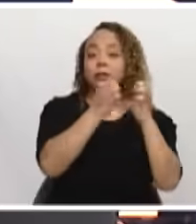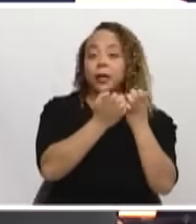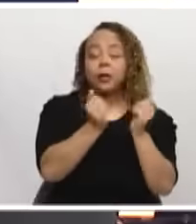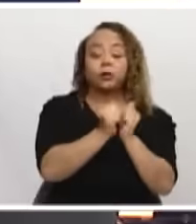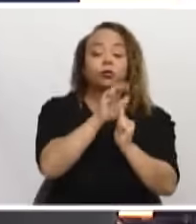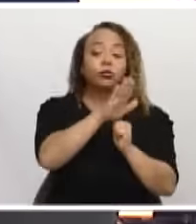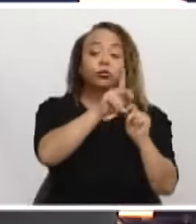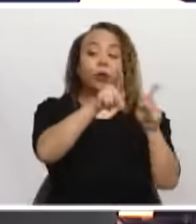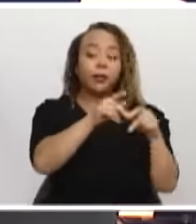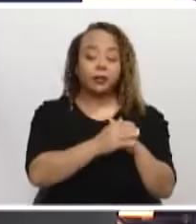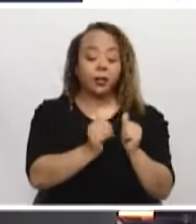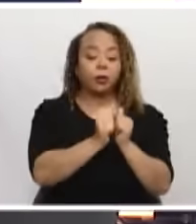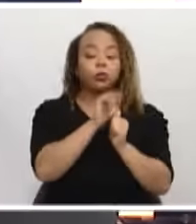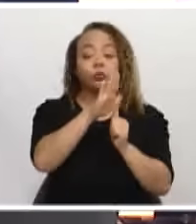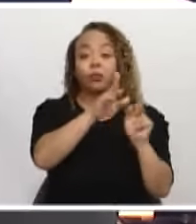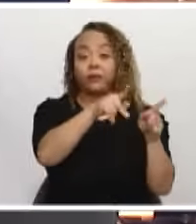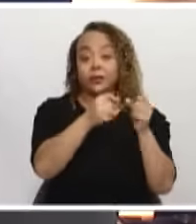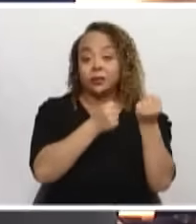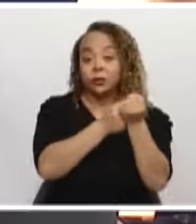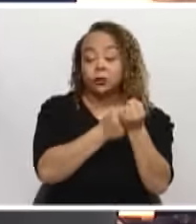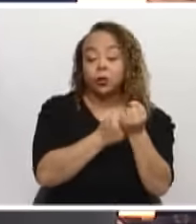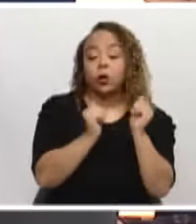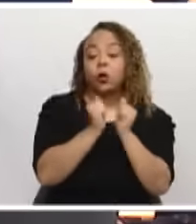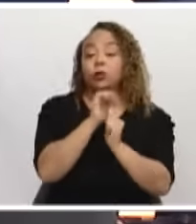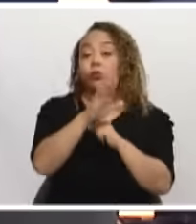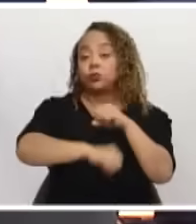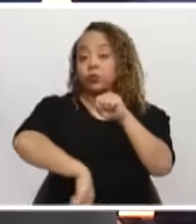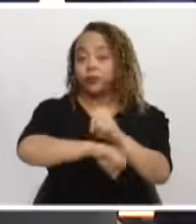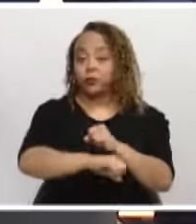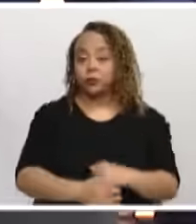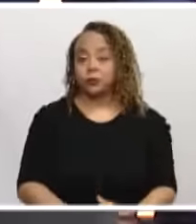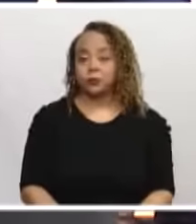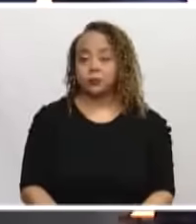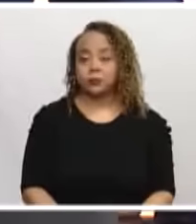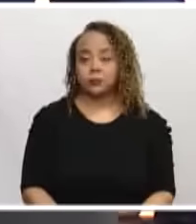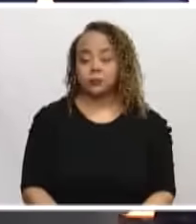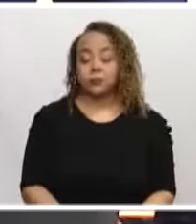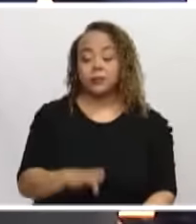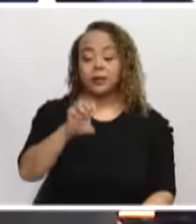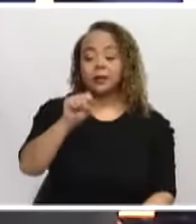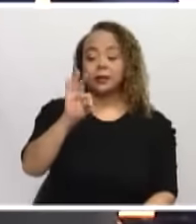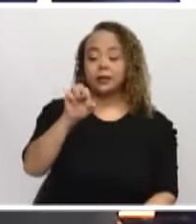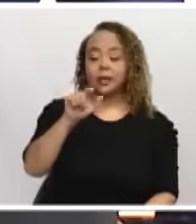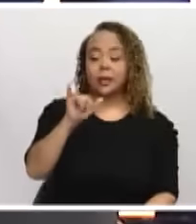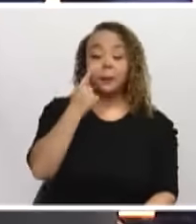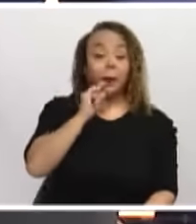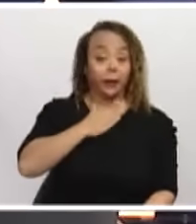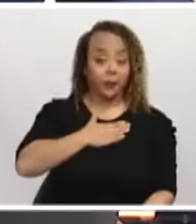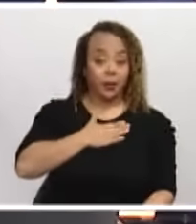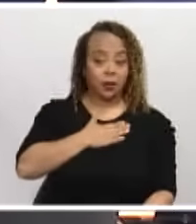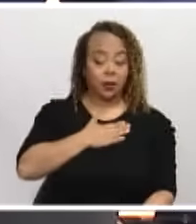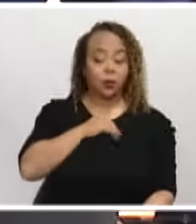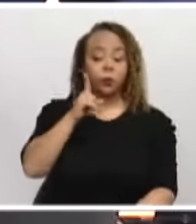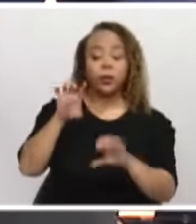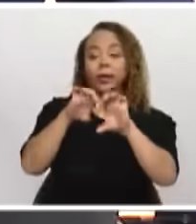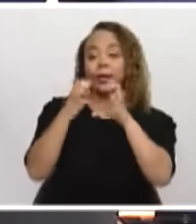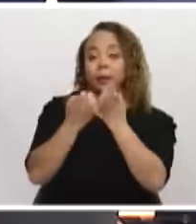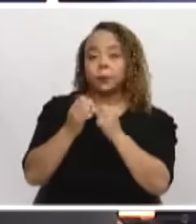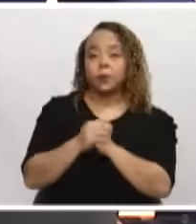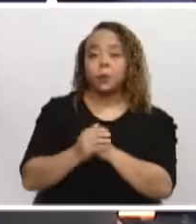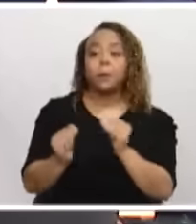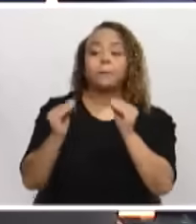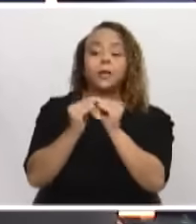gente con su afición con su fútbol Estelí para mí hoy es un equipo